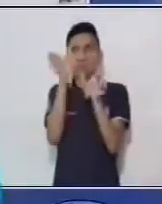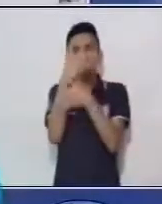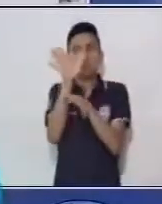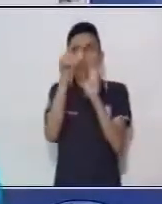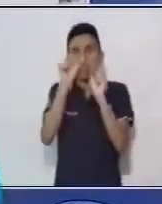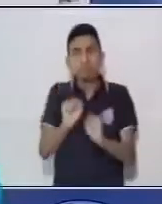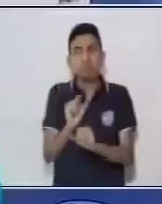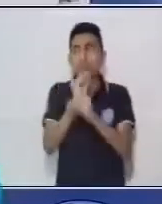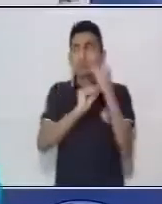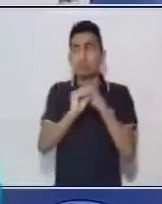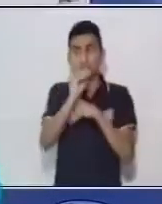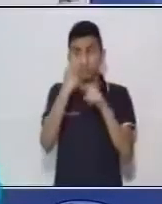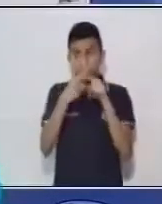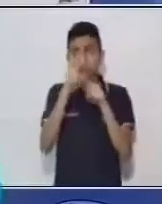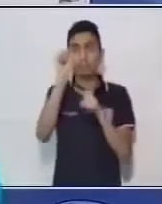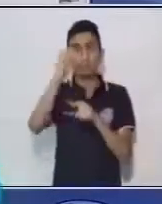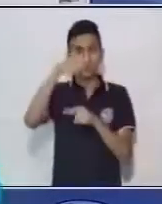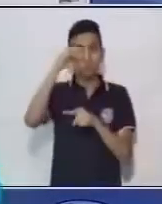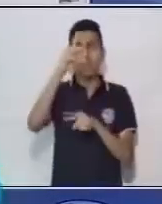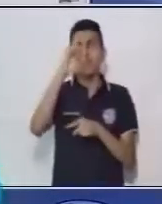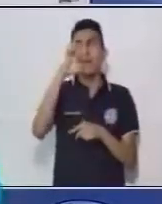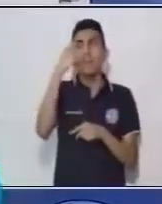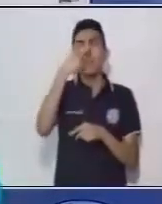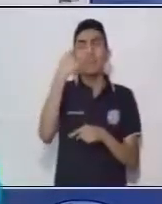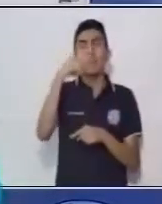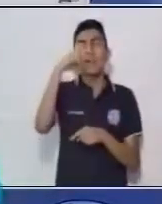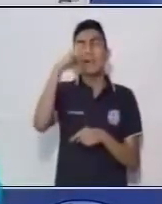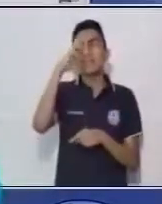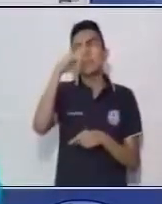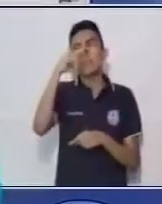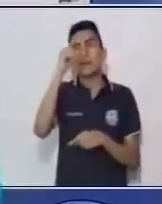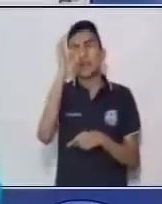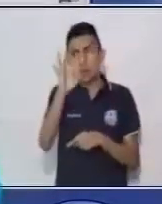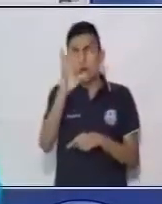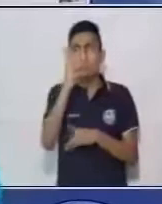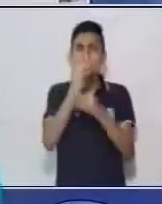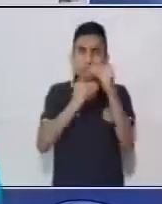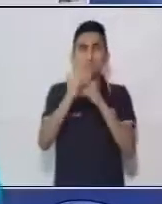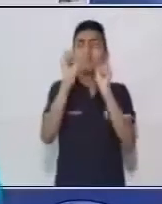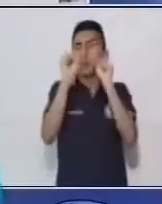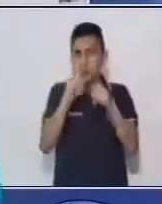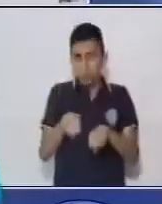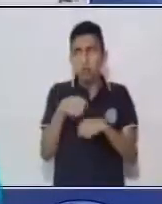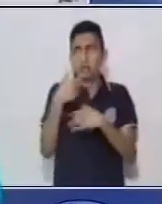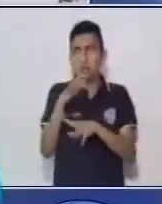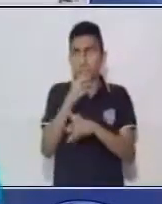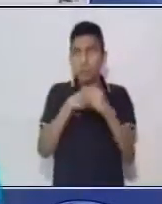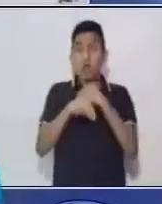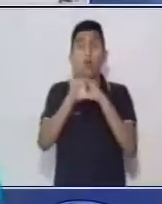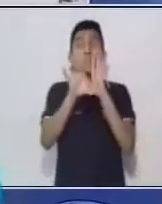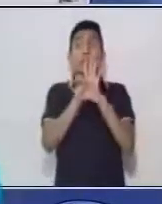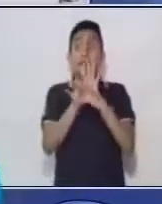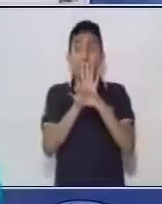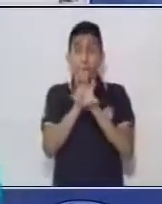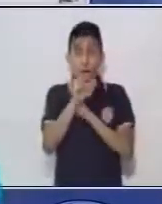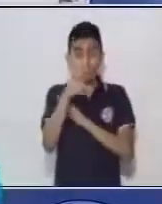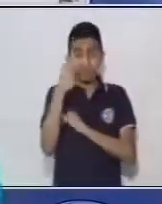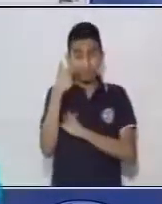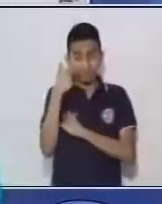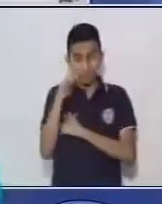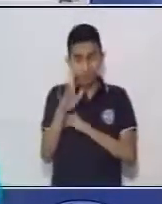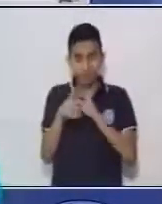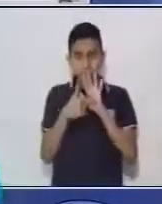cambiar. En cambio, despertó y estaba, podemos modificar su estructura. Por ejemplo, si